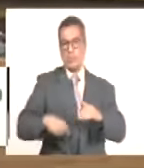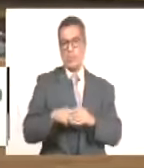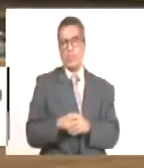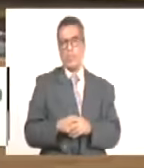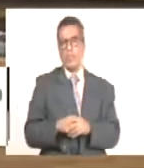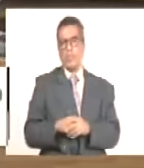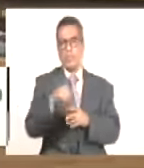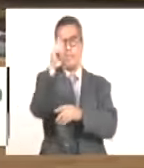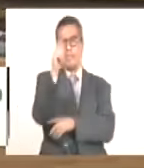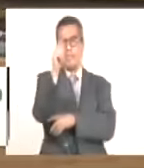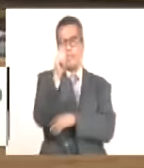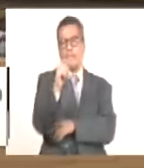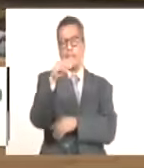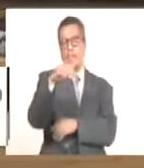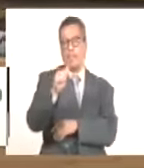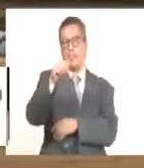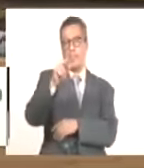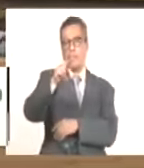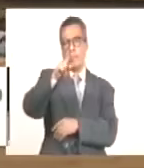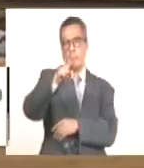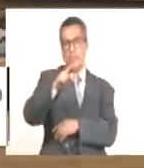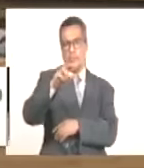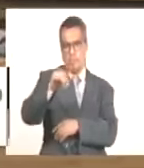de la diputada América Pérez.